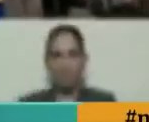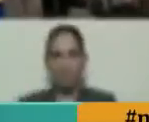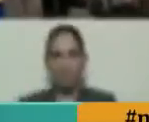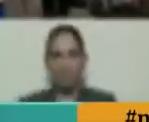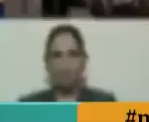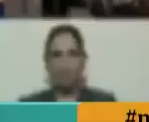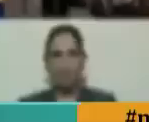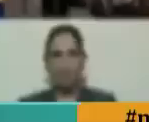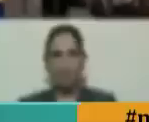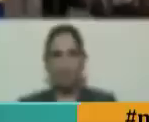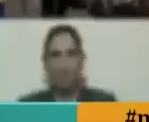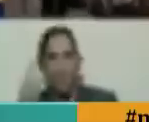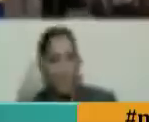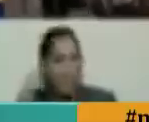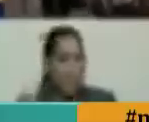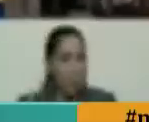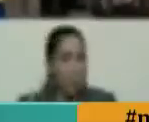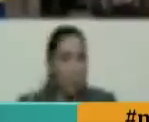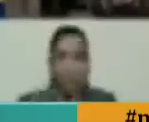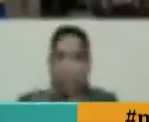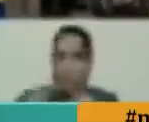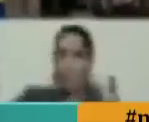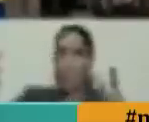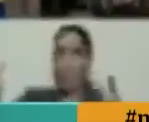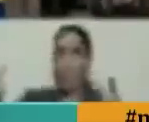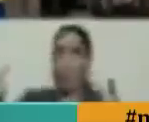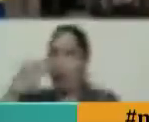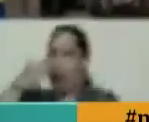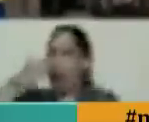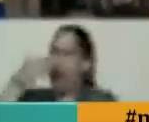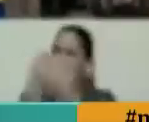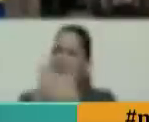a partir de ahí quedó el Papa, digamos, medio cojo